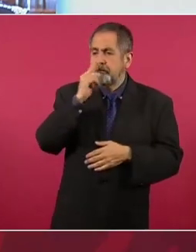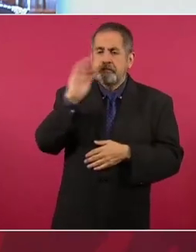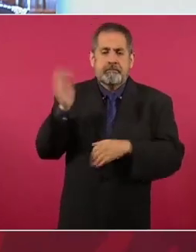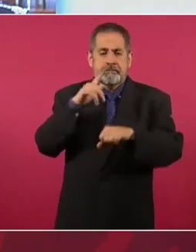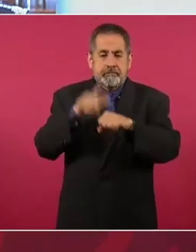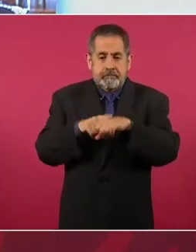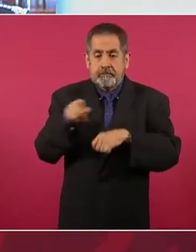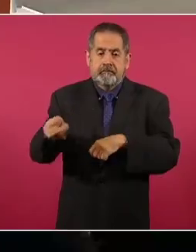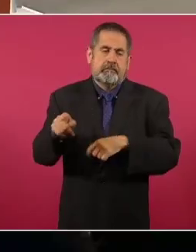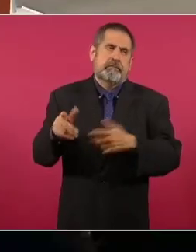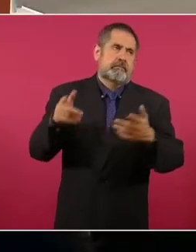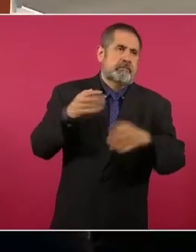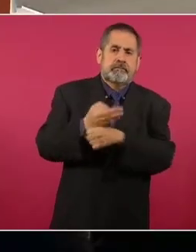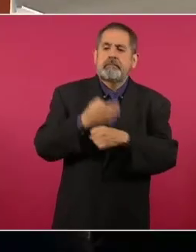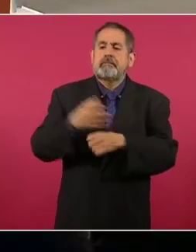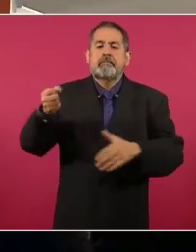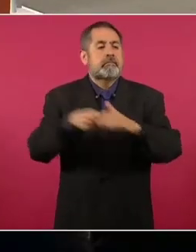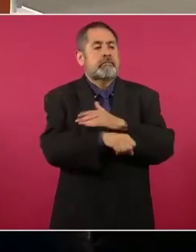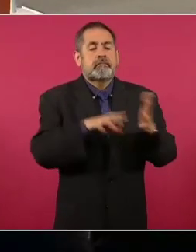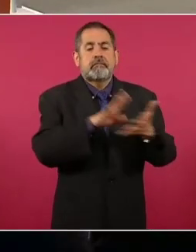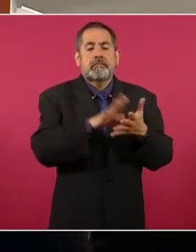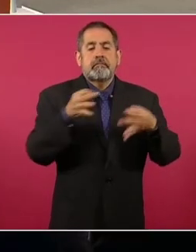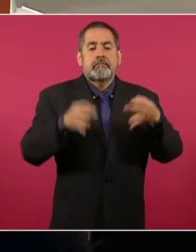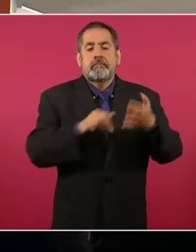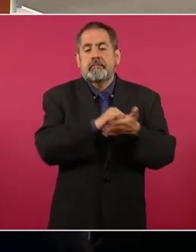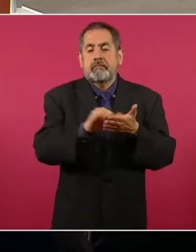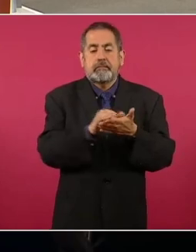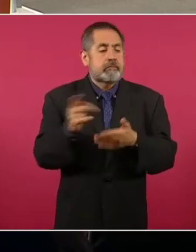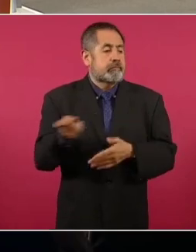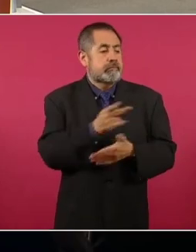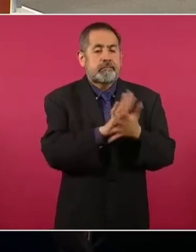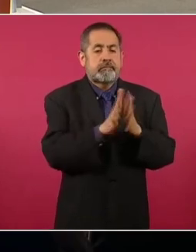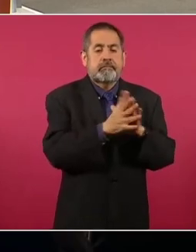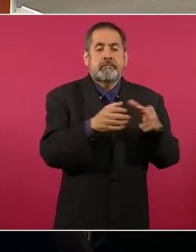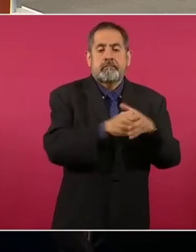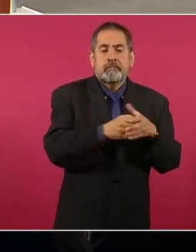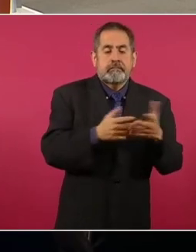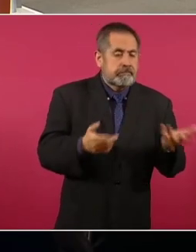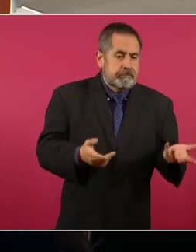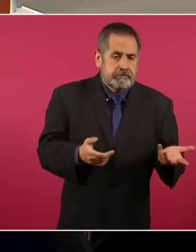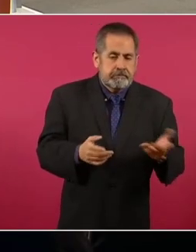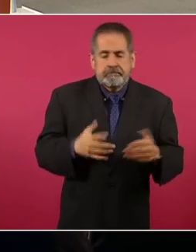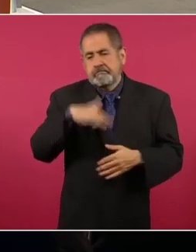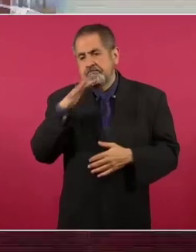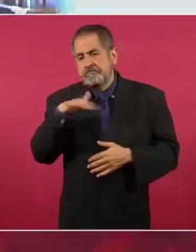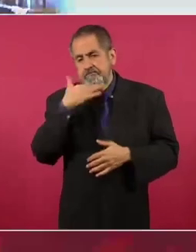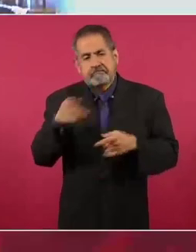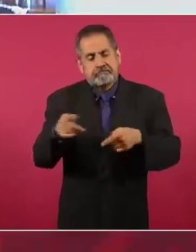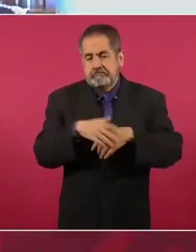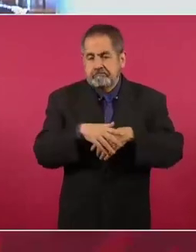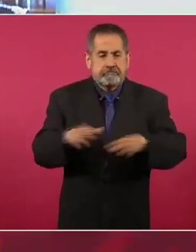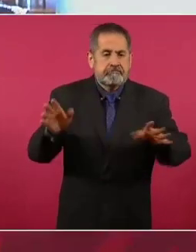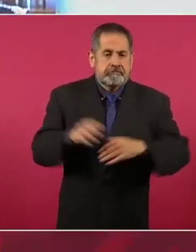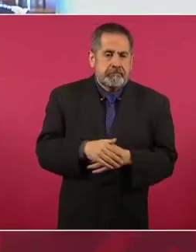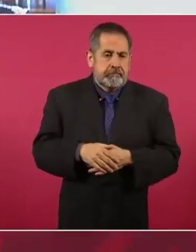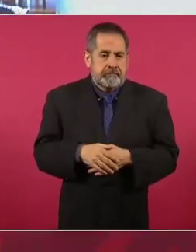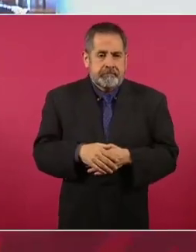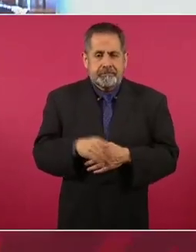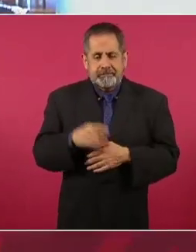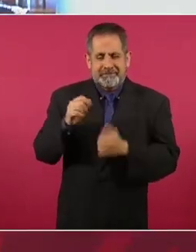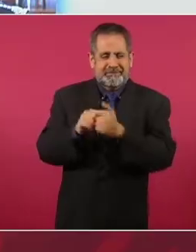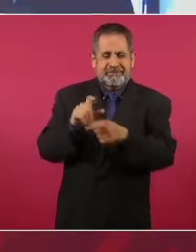ahora sujeto a proceso en Nueva York por vínculos con el narcotráfico, acabó en un tema de corrupción, ya era muy pequeña, 20,000